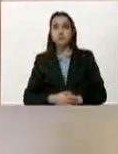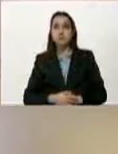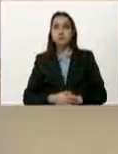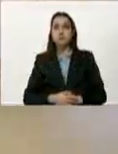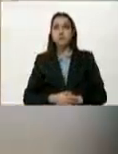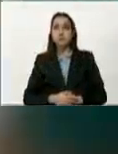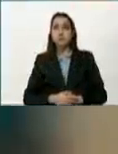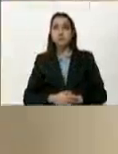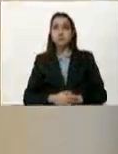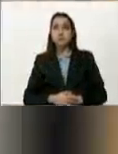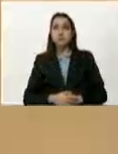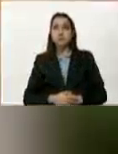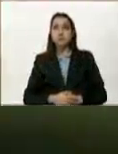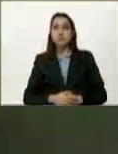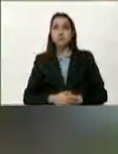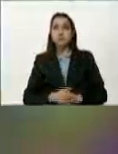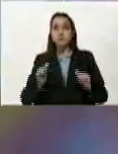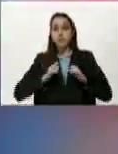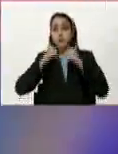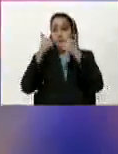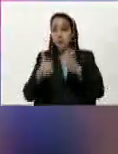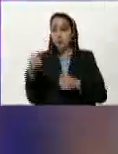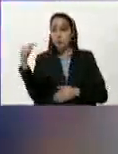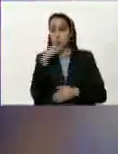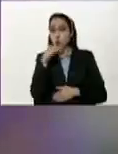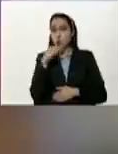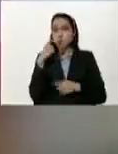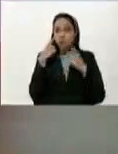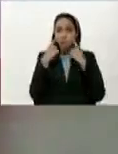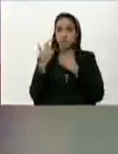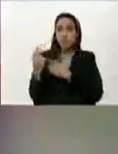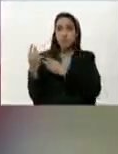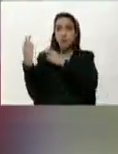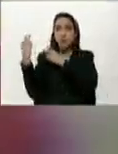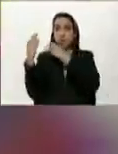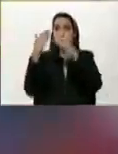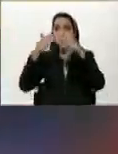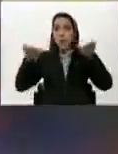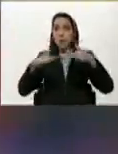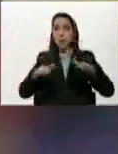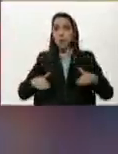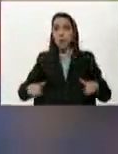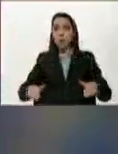vida empezando octubre la belleza en este arbolito